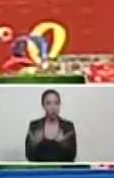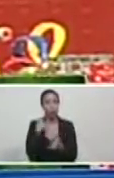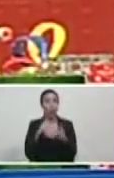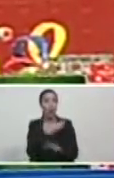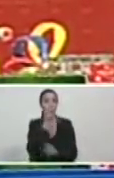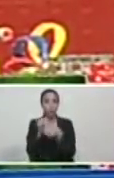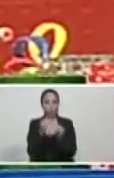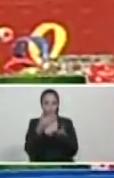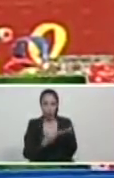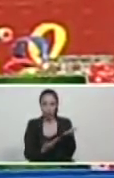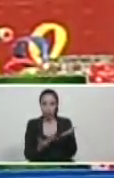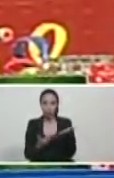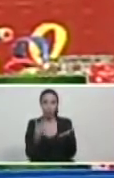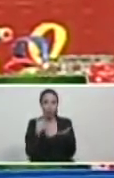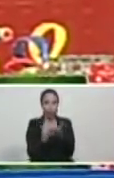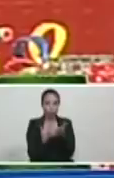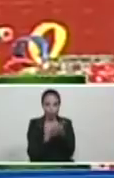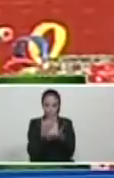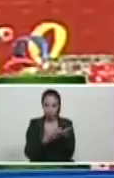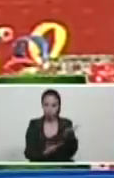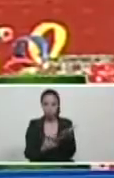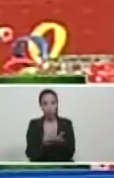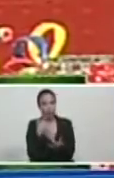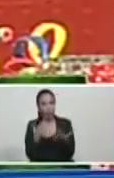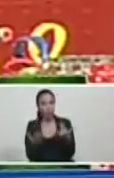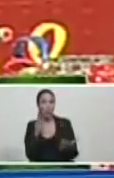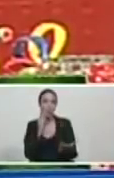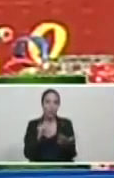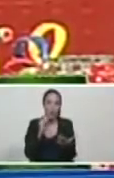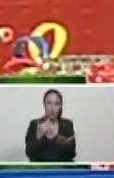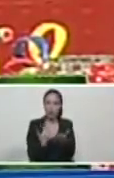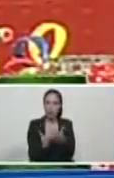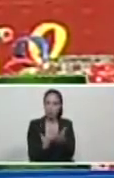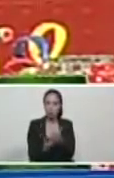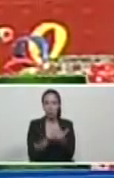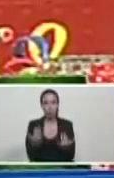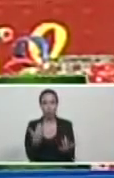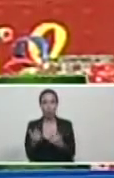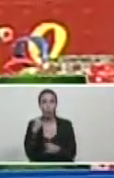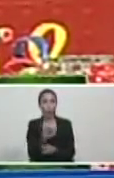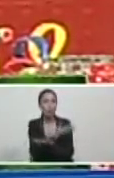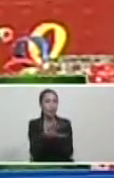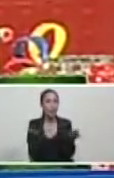de la experiencia, de la vida diaria. Ustedes son filósofos de la vida.